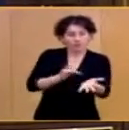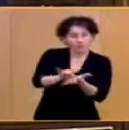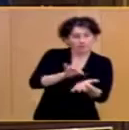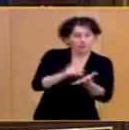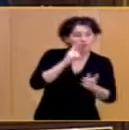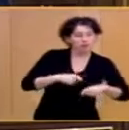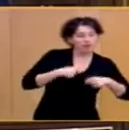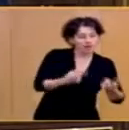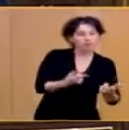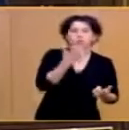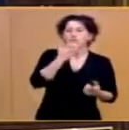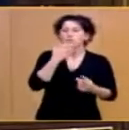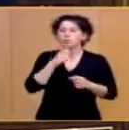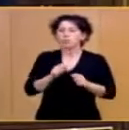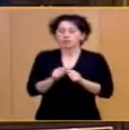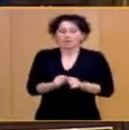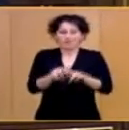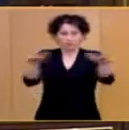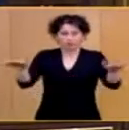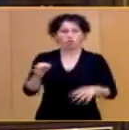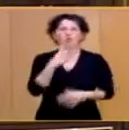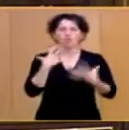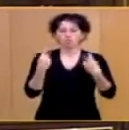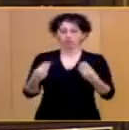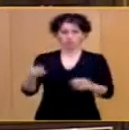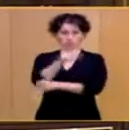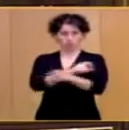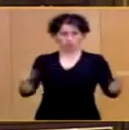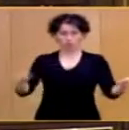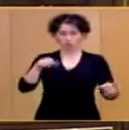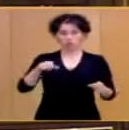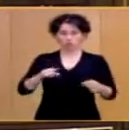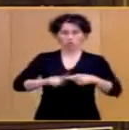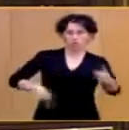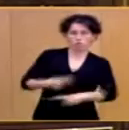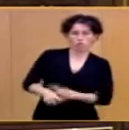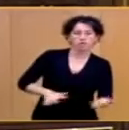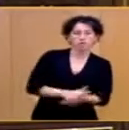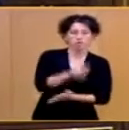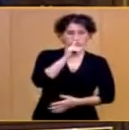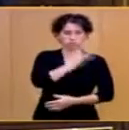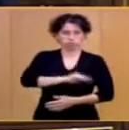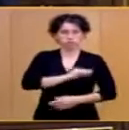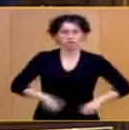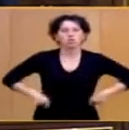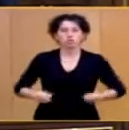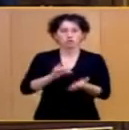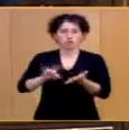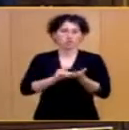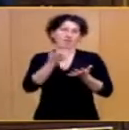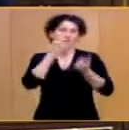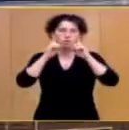factores como la dispersión o el envejecimiento poblacional, que tienen un impacto singular en el coste de los servicios en Galicia.